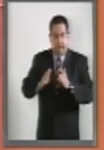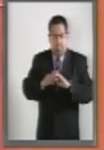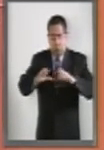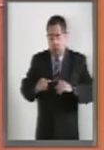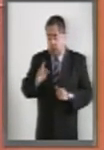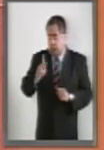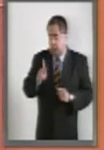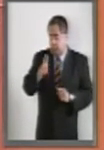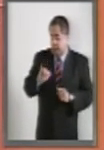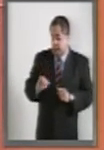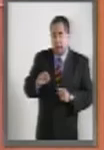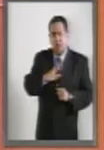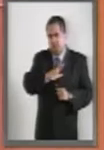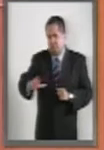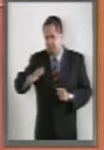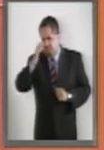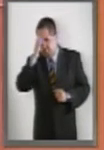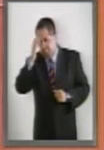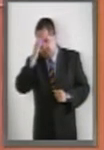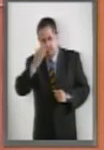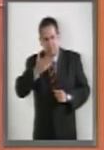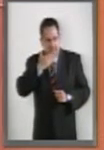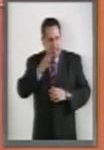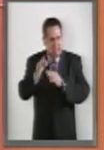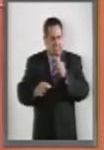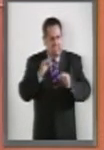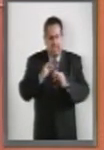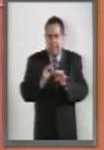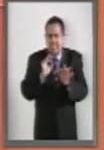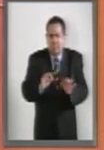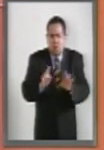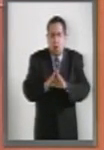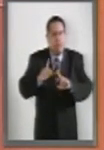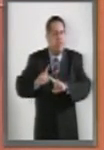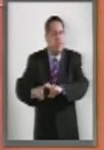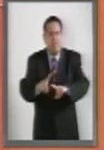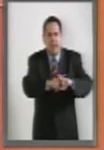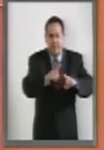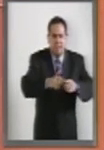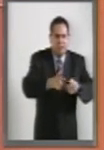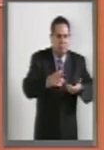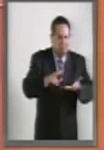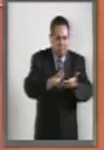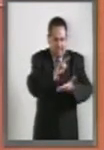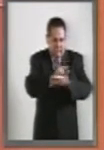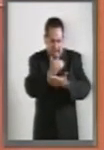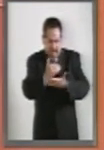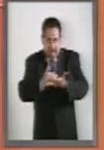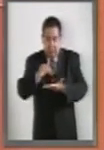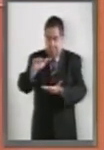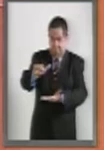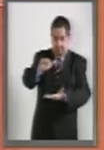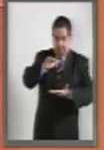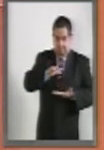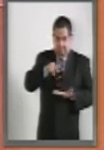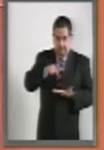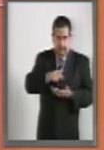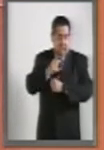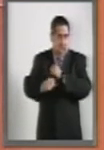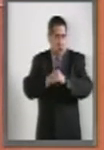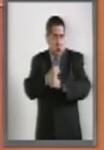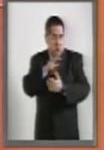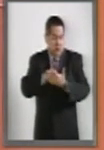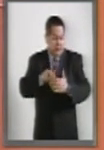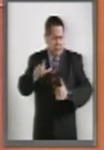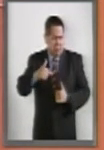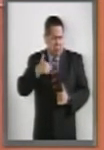PRI reconocemos los aciertos contenidos en las distintas disposiciones legales del paquete económico